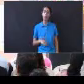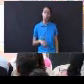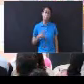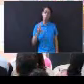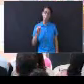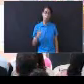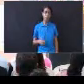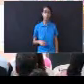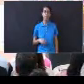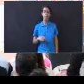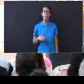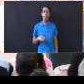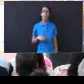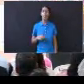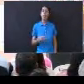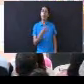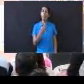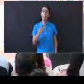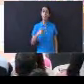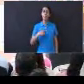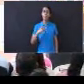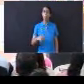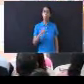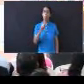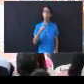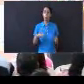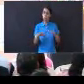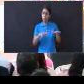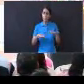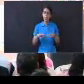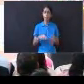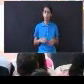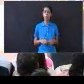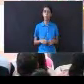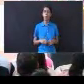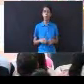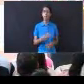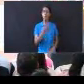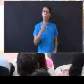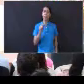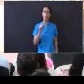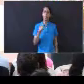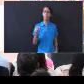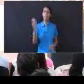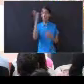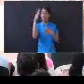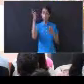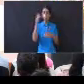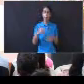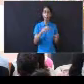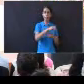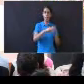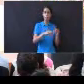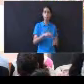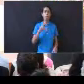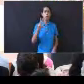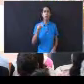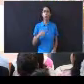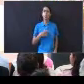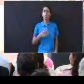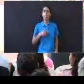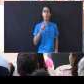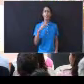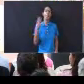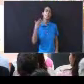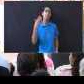repente hay momentos en los cuales ese clima cambia. Como que ya no se siente ese calor tan fuerte y